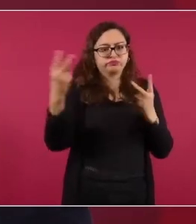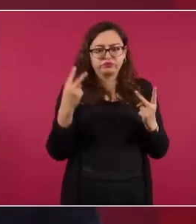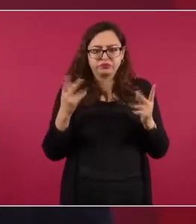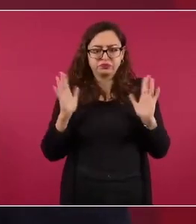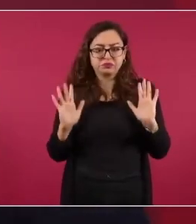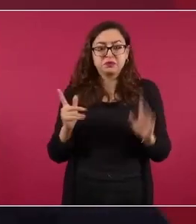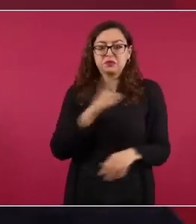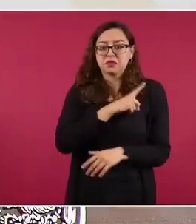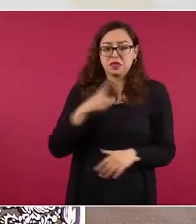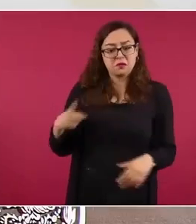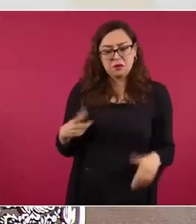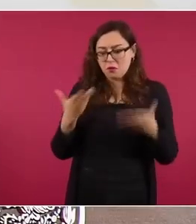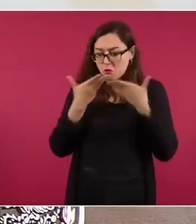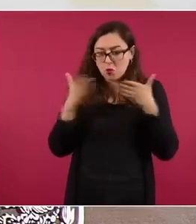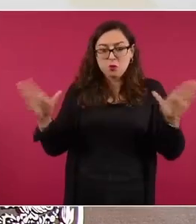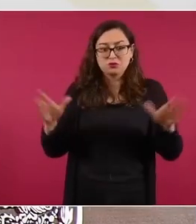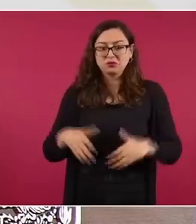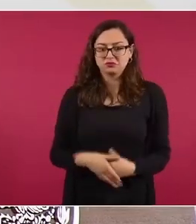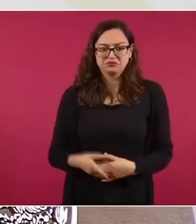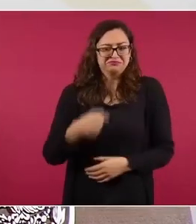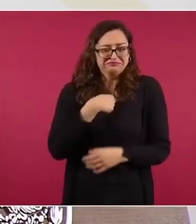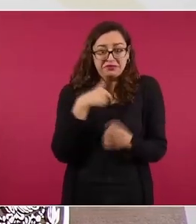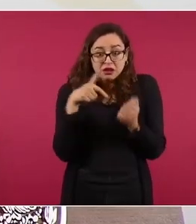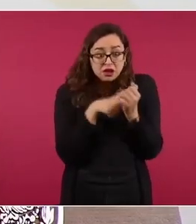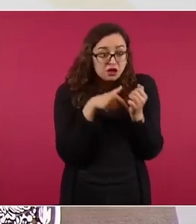Entonces, no hay nada